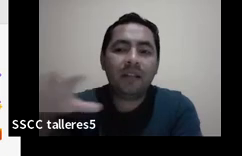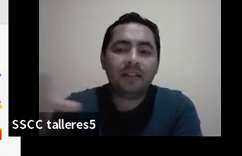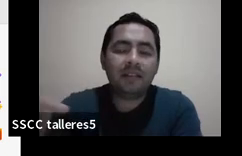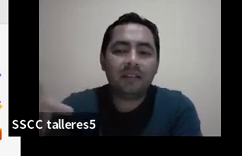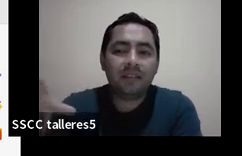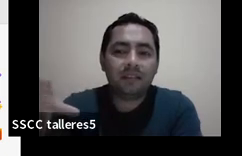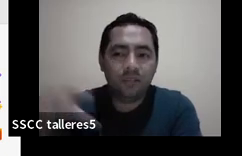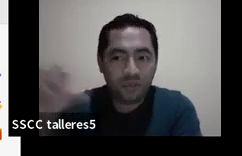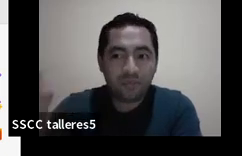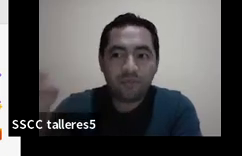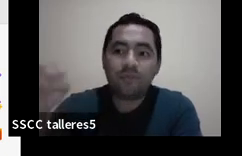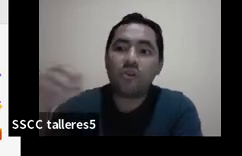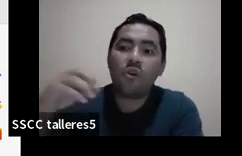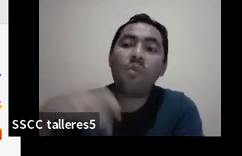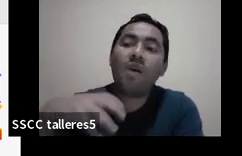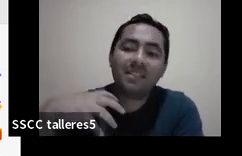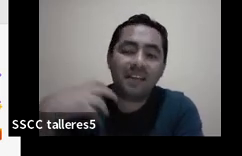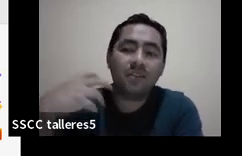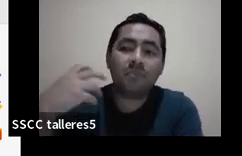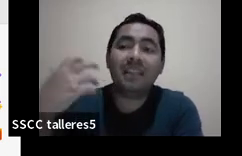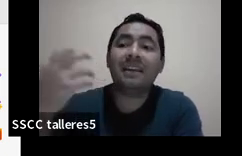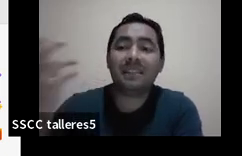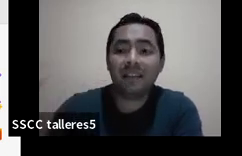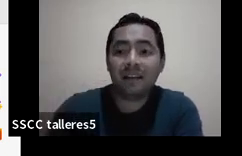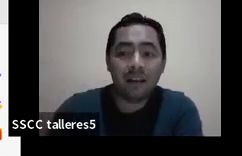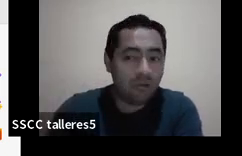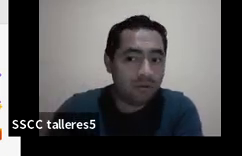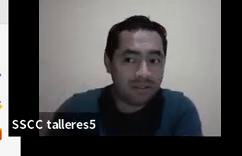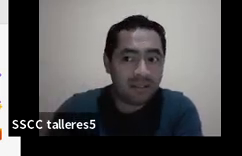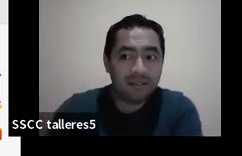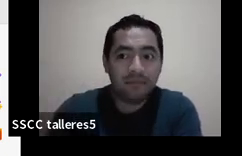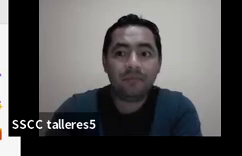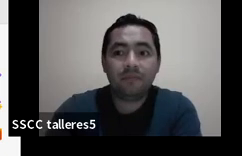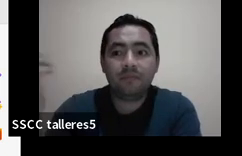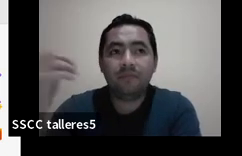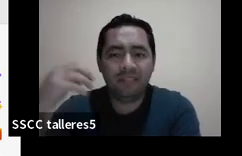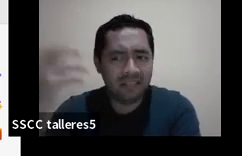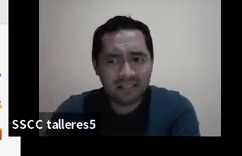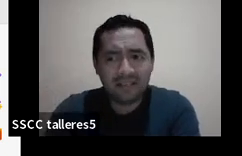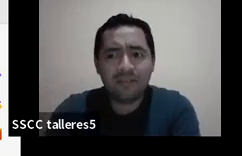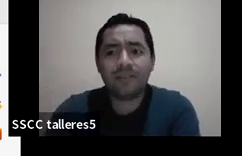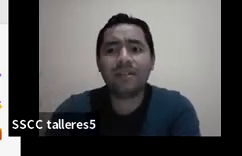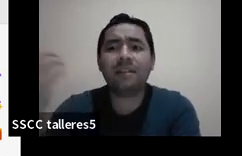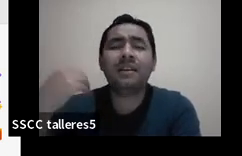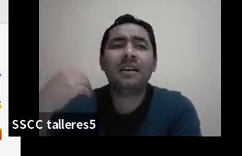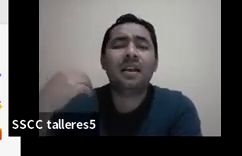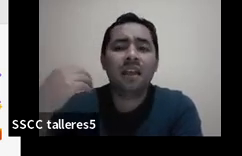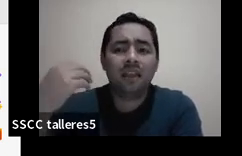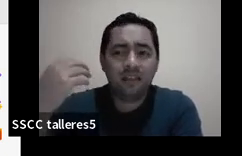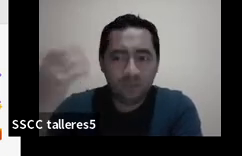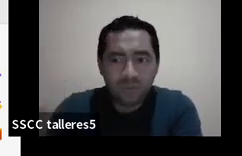ahí viene la siguiente situación. ¿Cómo hacen ellos para ingresar a la universidad? Ingresan a la